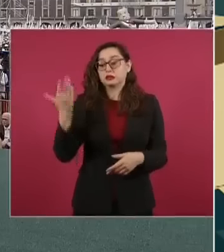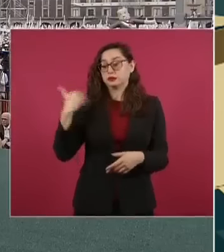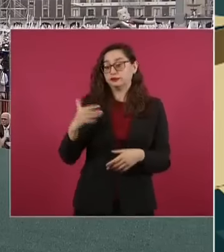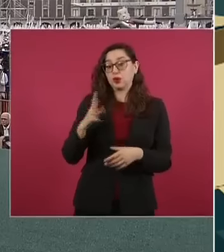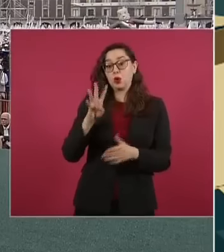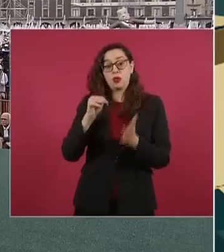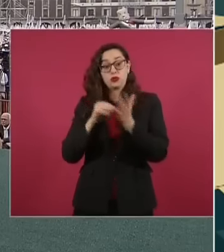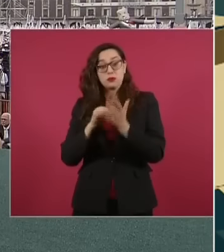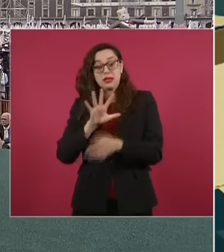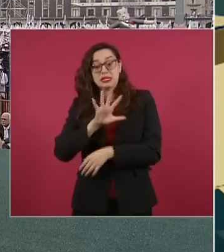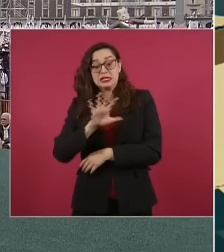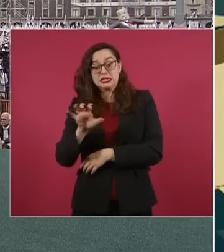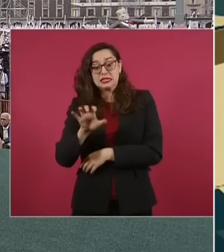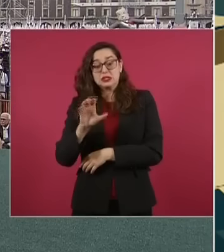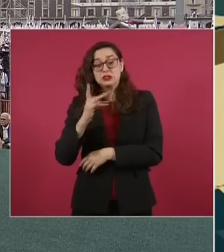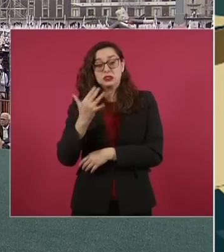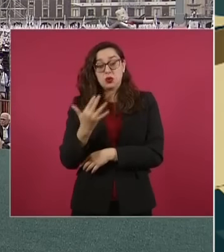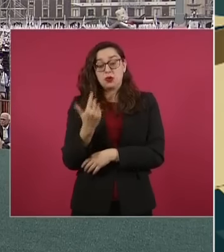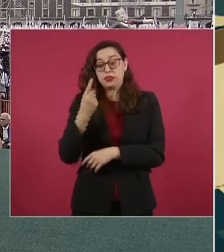Pero ella se aventó ahí